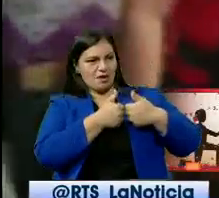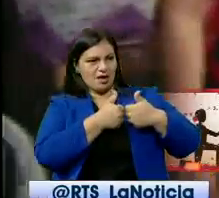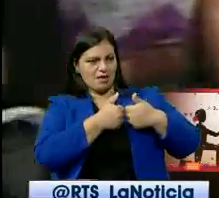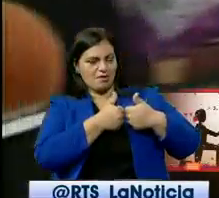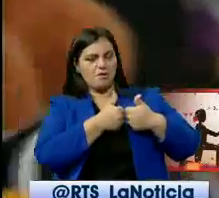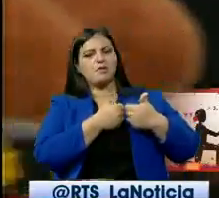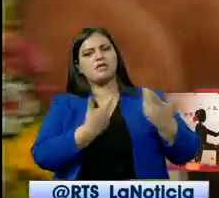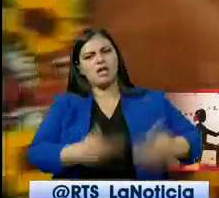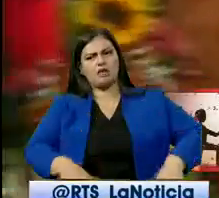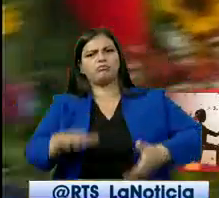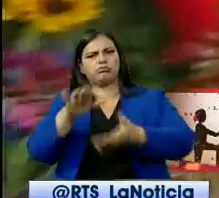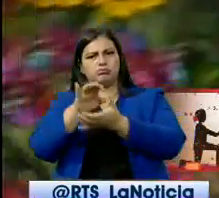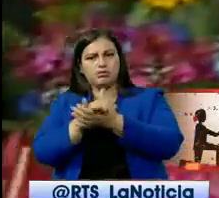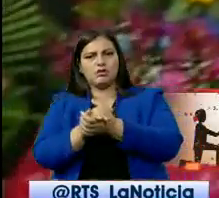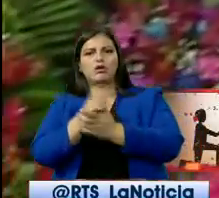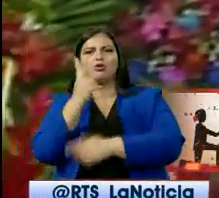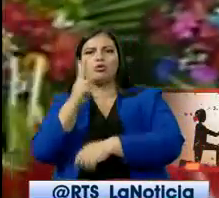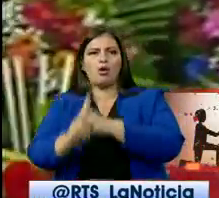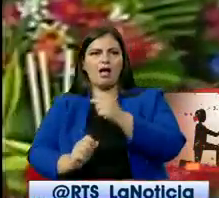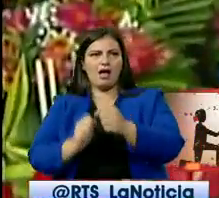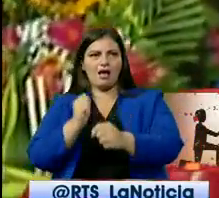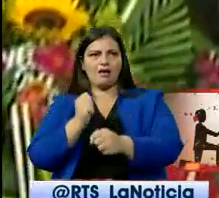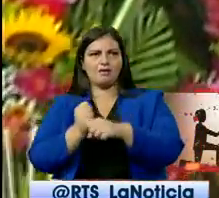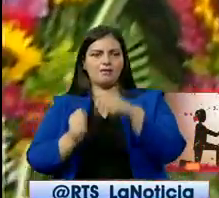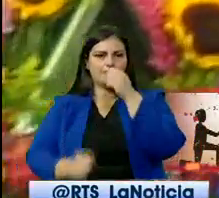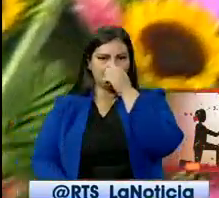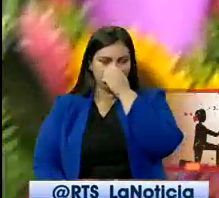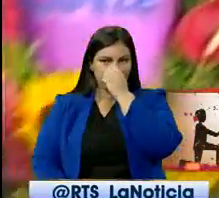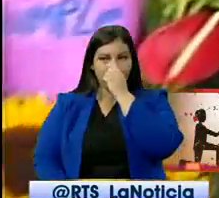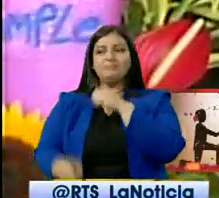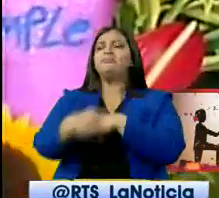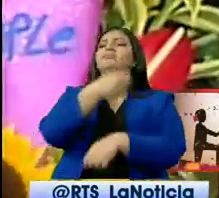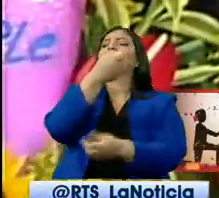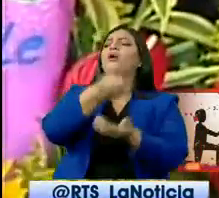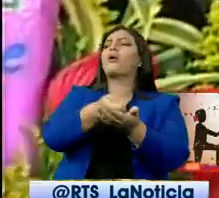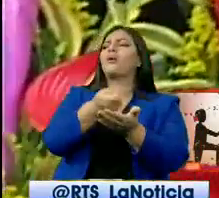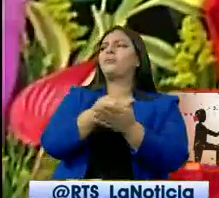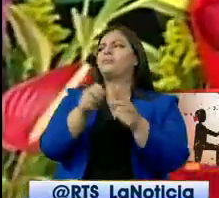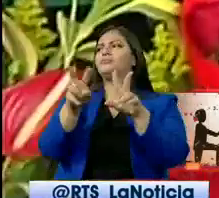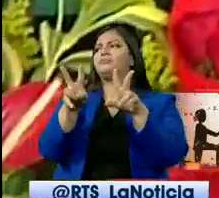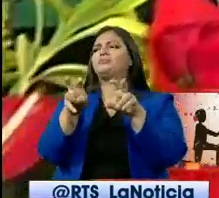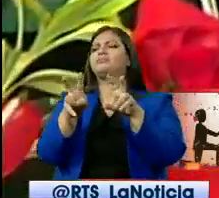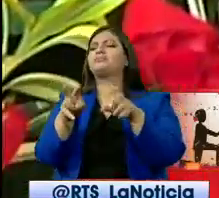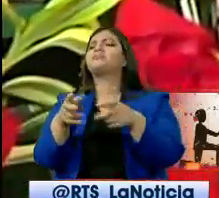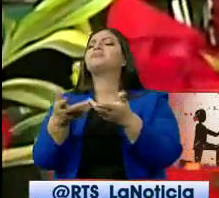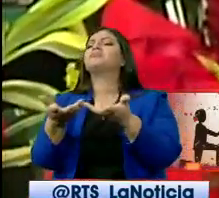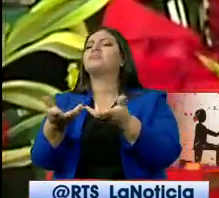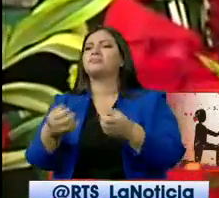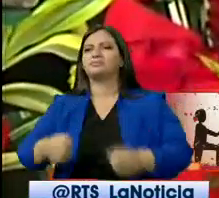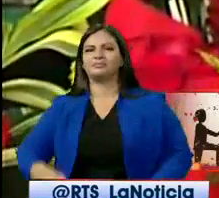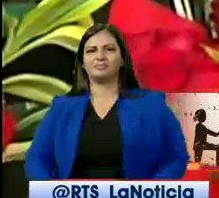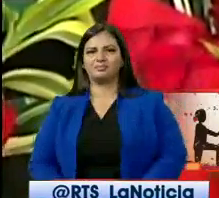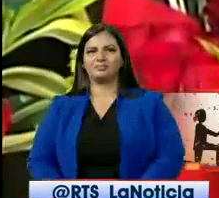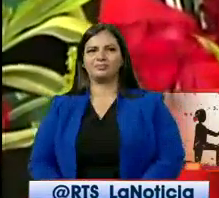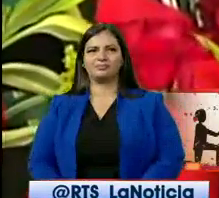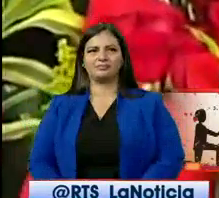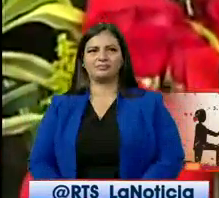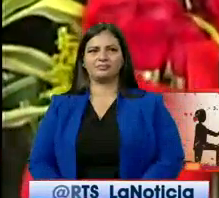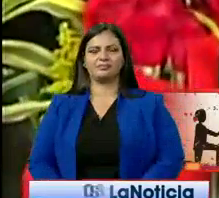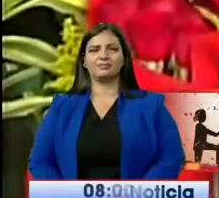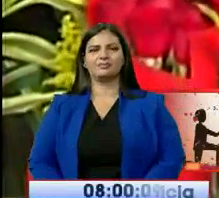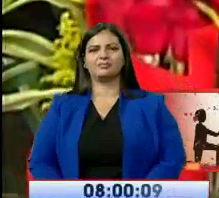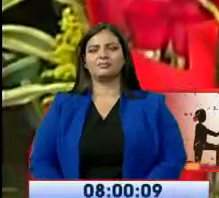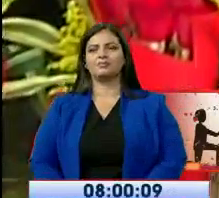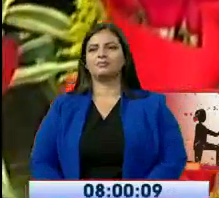llévele uno así, uno tuco, puede ser ese osito. Ah, claro, sí, sí, estamos viendo todavía. ¿Cuánto tiene de presupuesto?